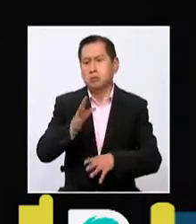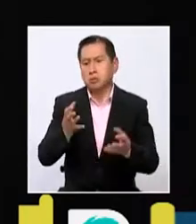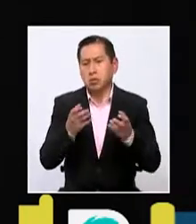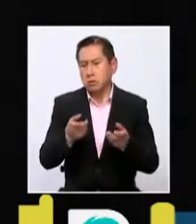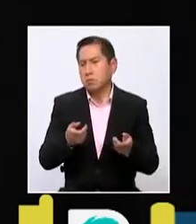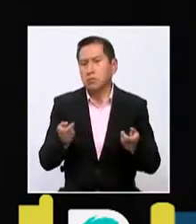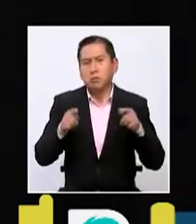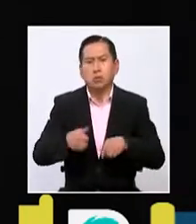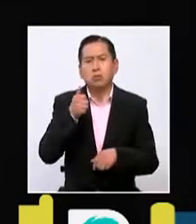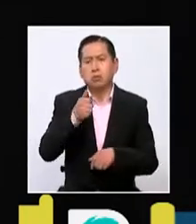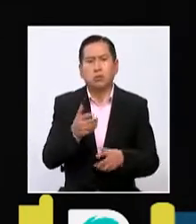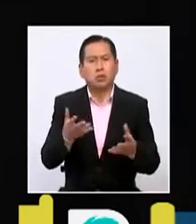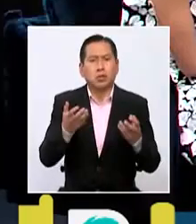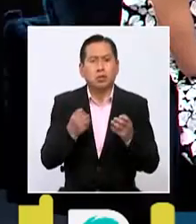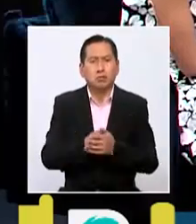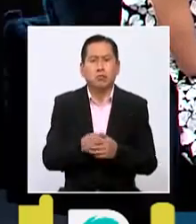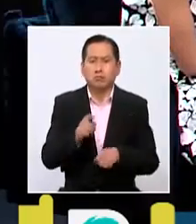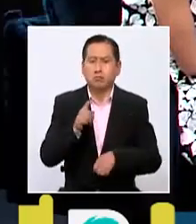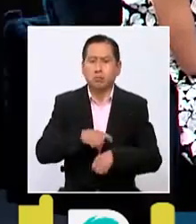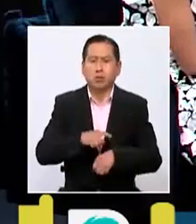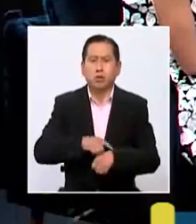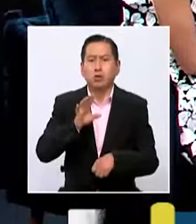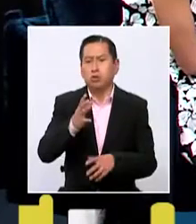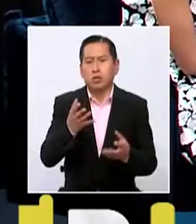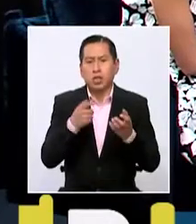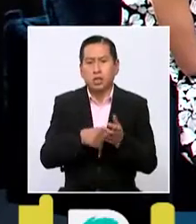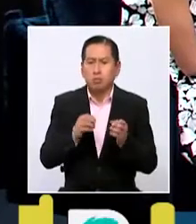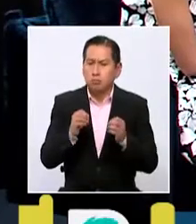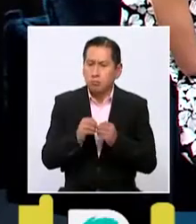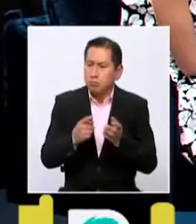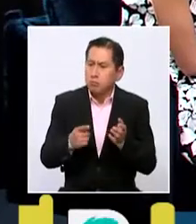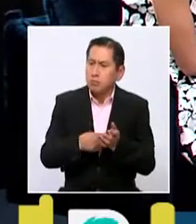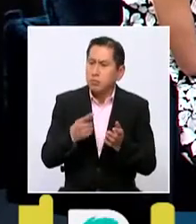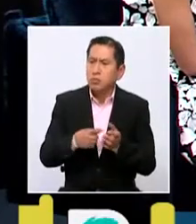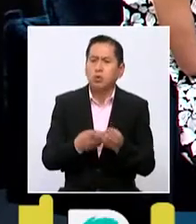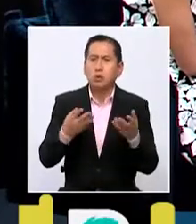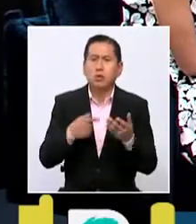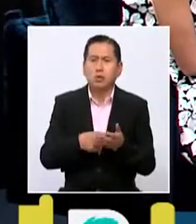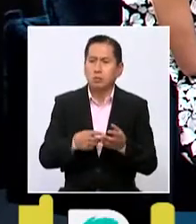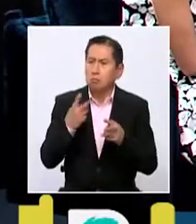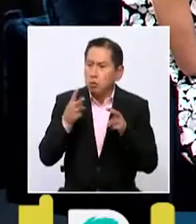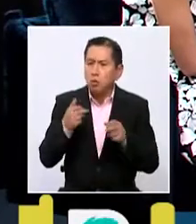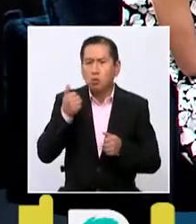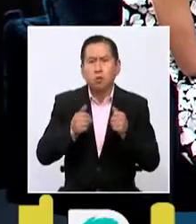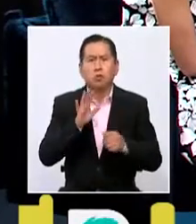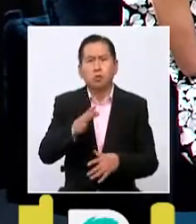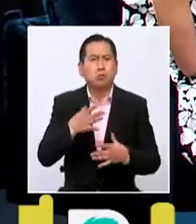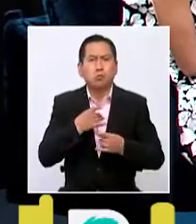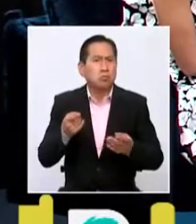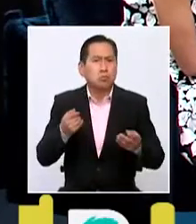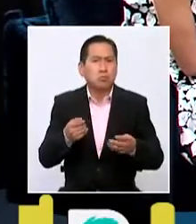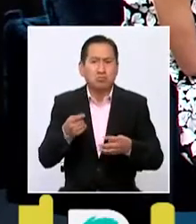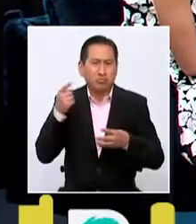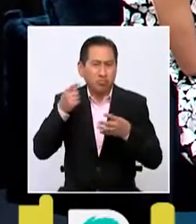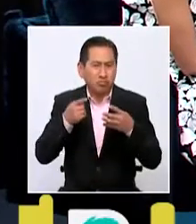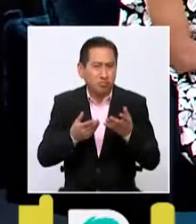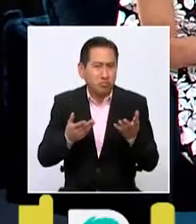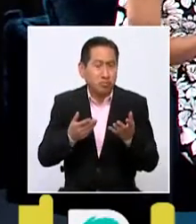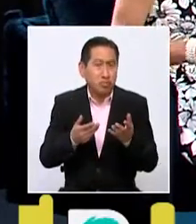cuando quieran, en el momento que desean y la cantidad que quieran, el contenido que desee ver. Con